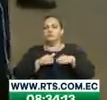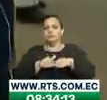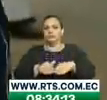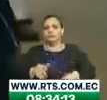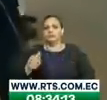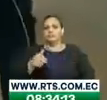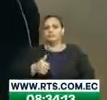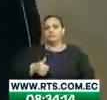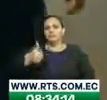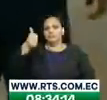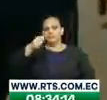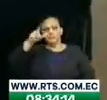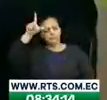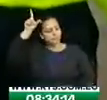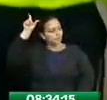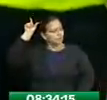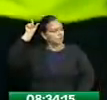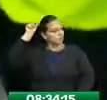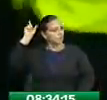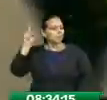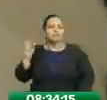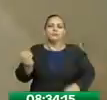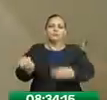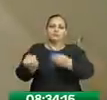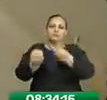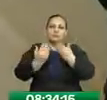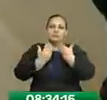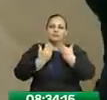general Arama, de los